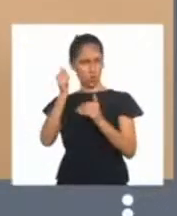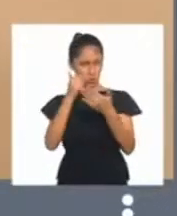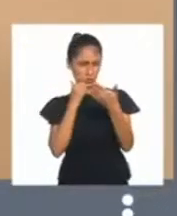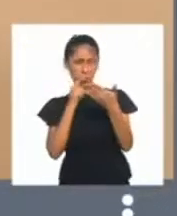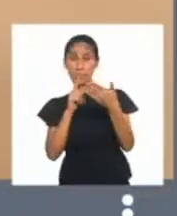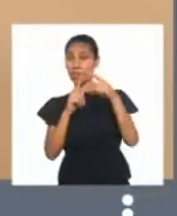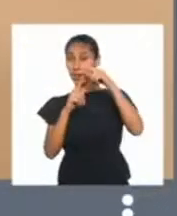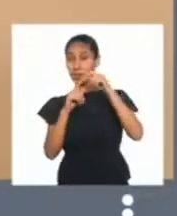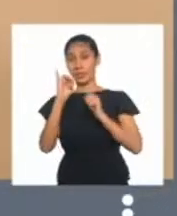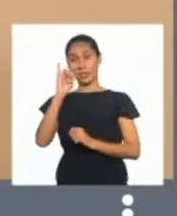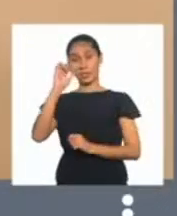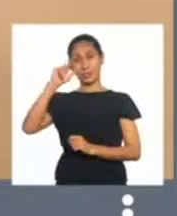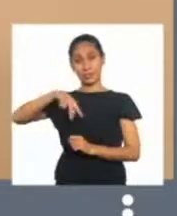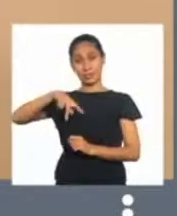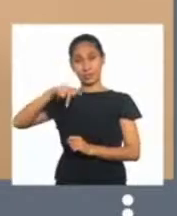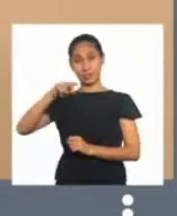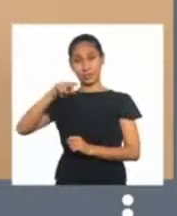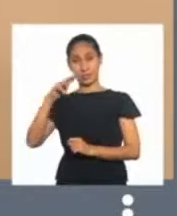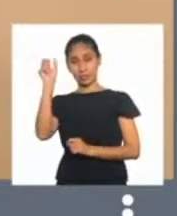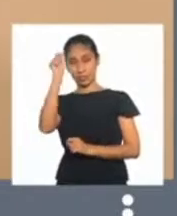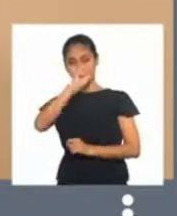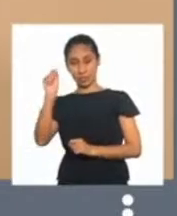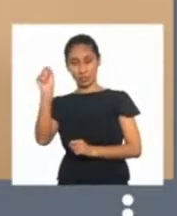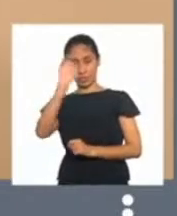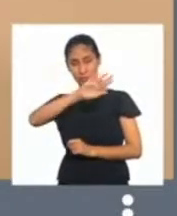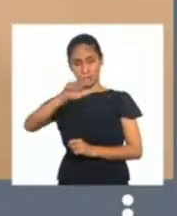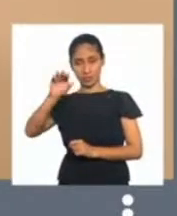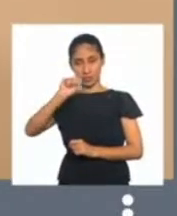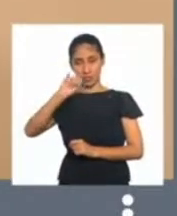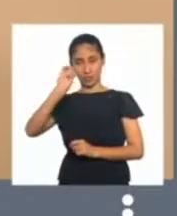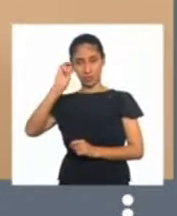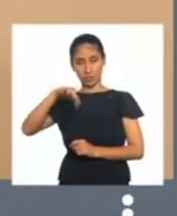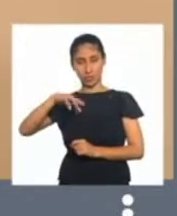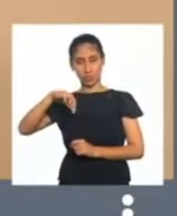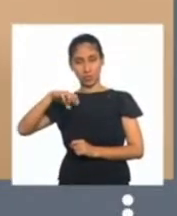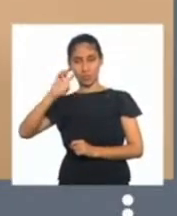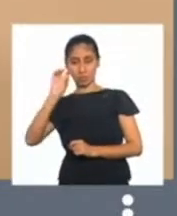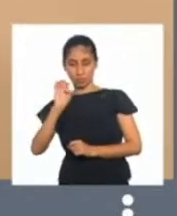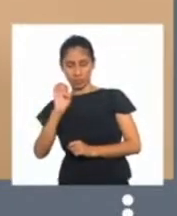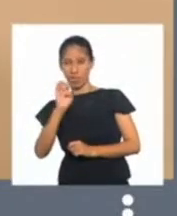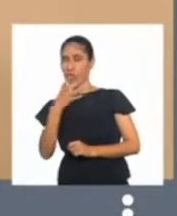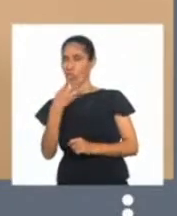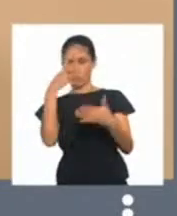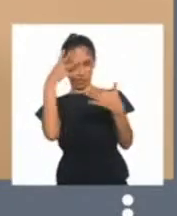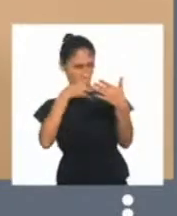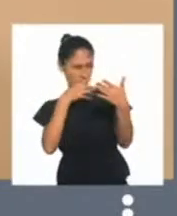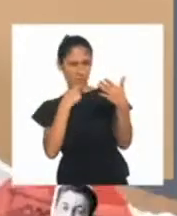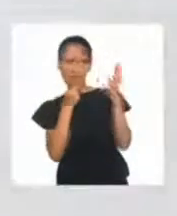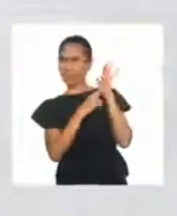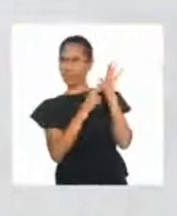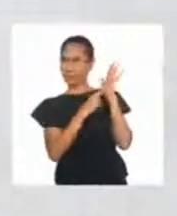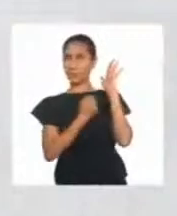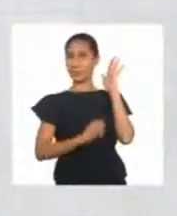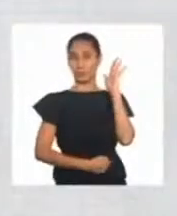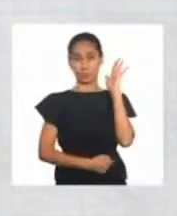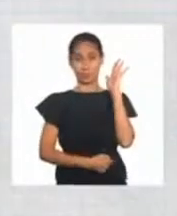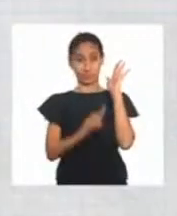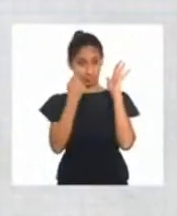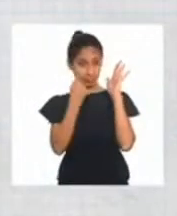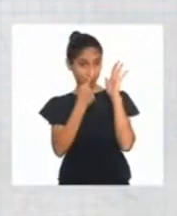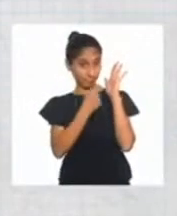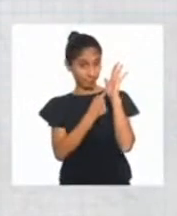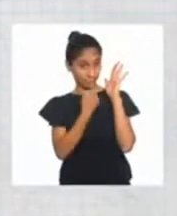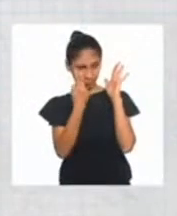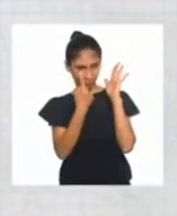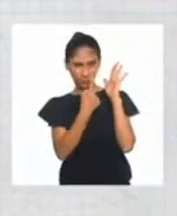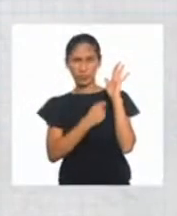obtener el interés simple es a través del método analítico, aplicado a la fórmula de interés simple. De